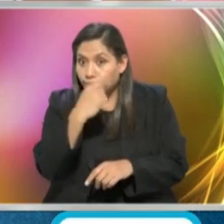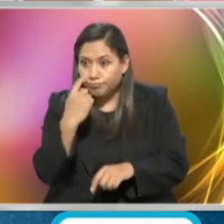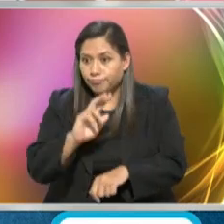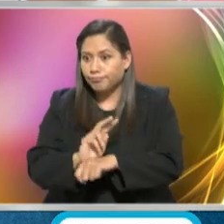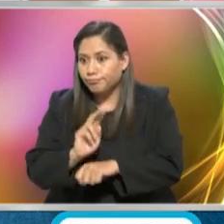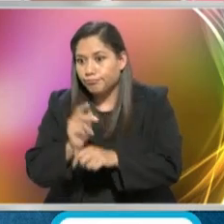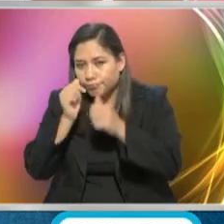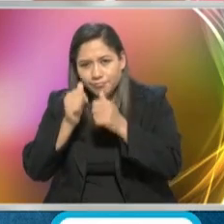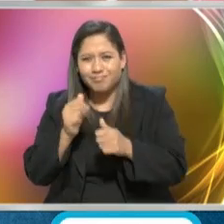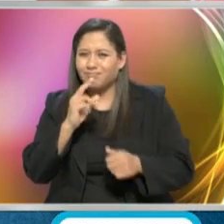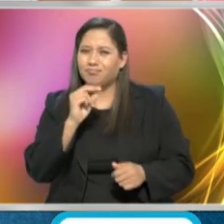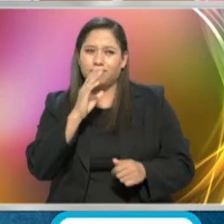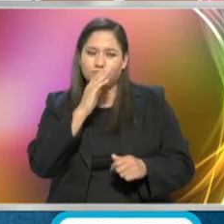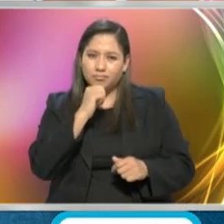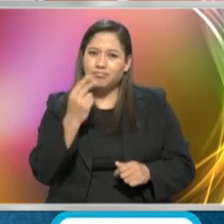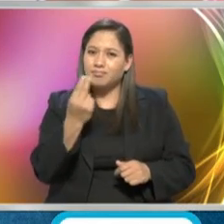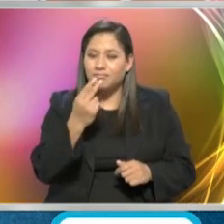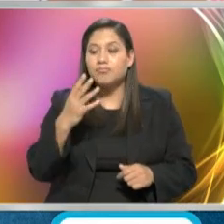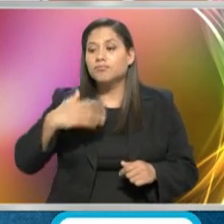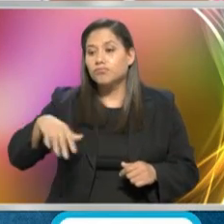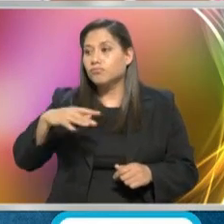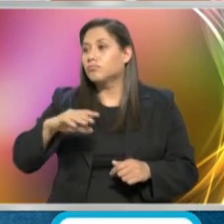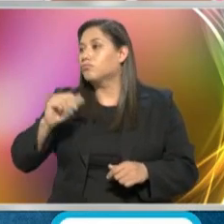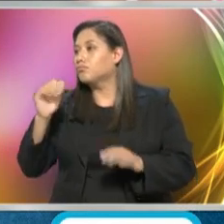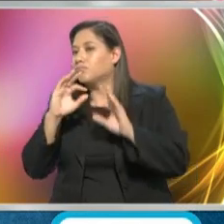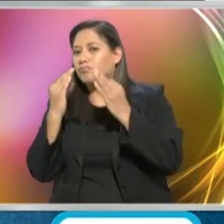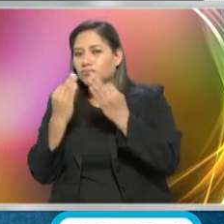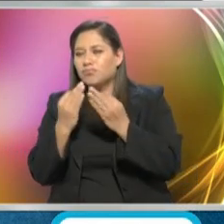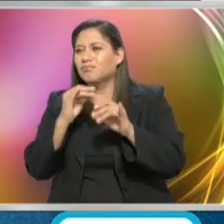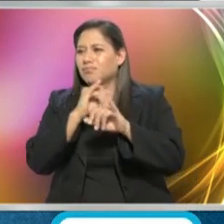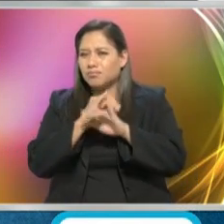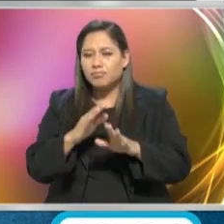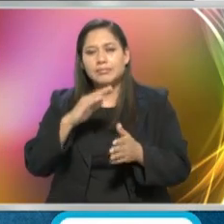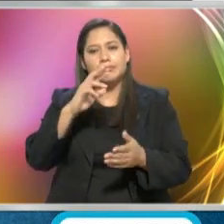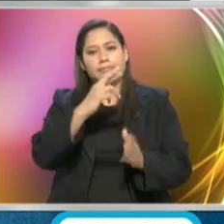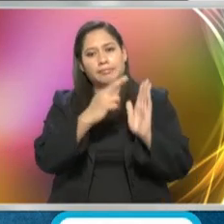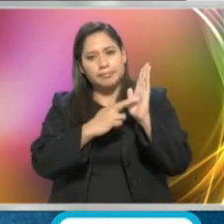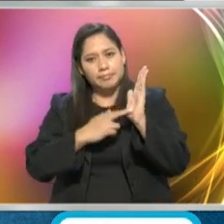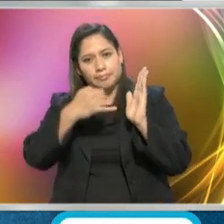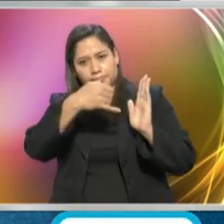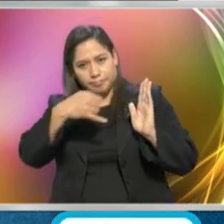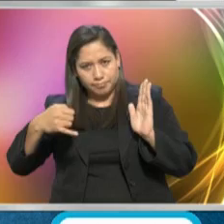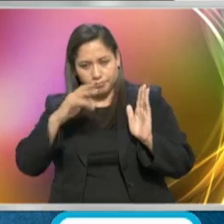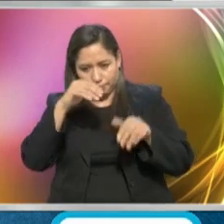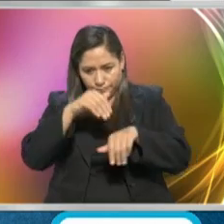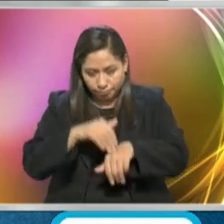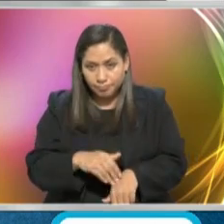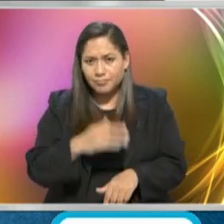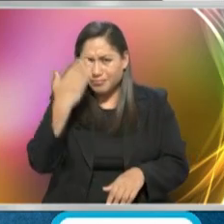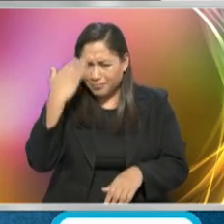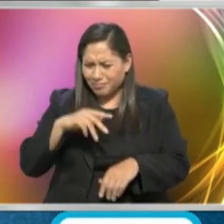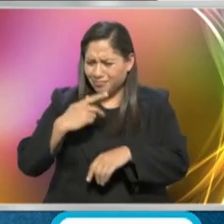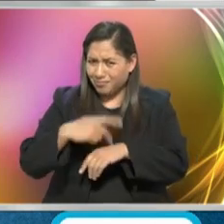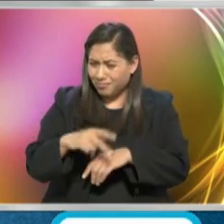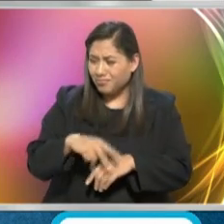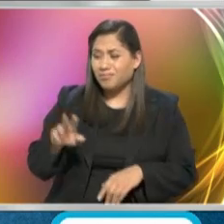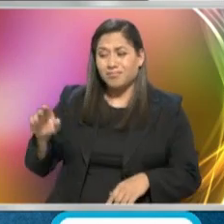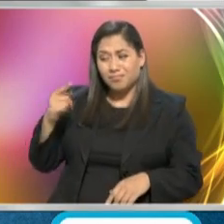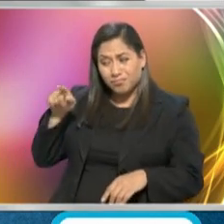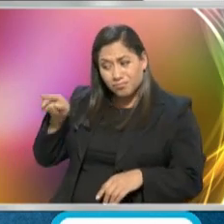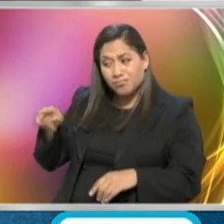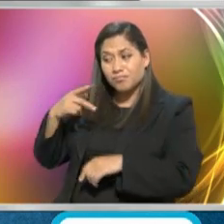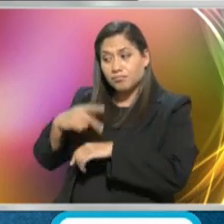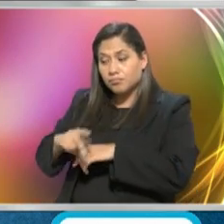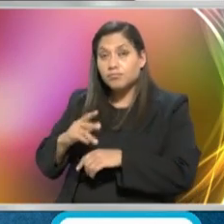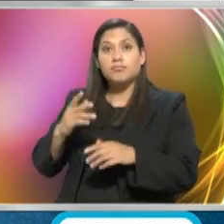día pegado, ¿no? Entonces hay que buscar otras maneras de informar, de poner límites. Si tú le dices a los peligros a los que esté expuesto, quizá